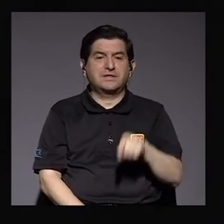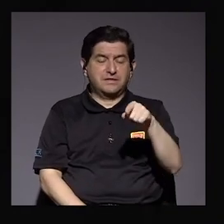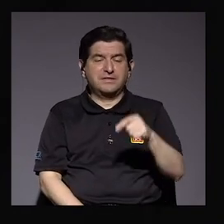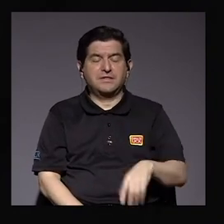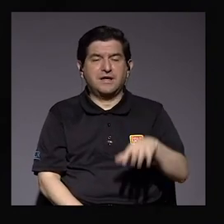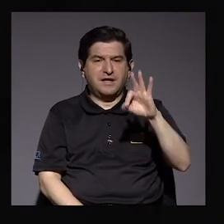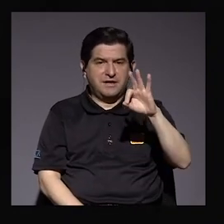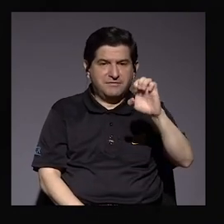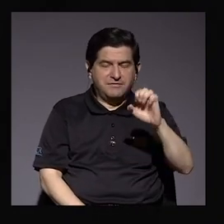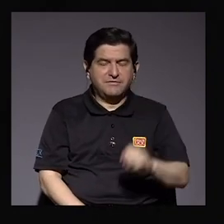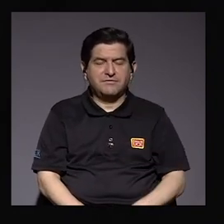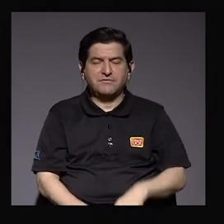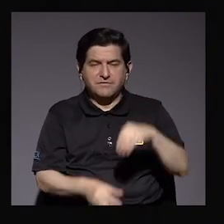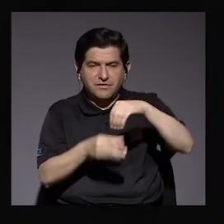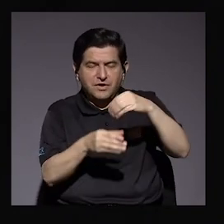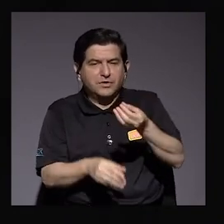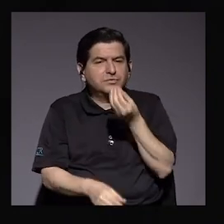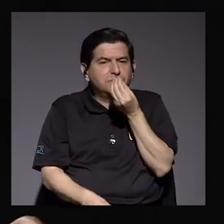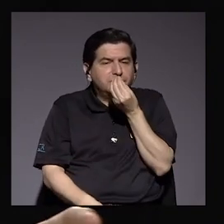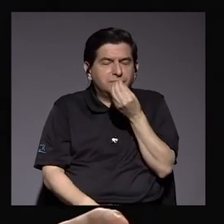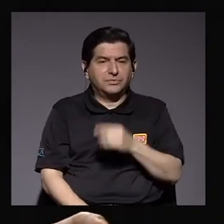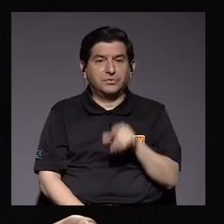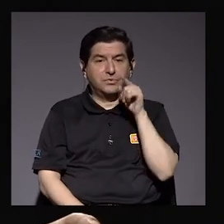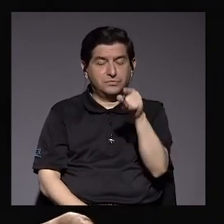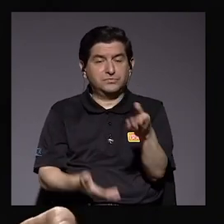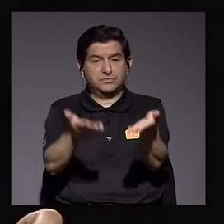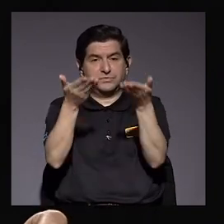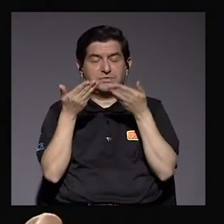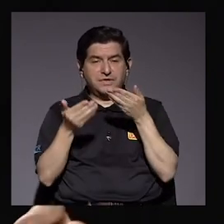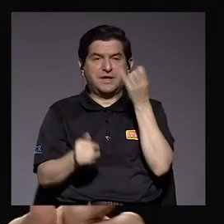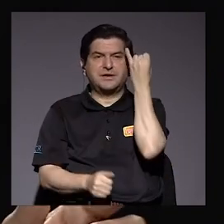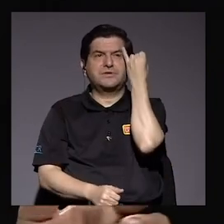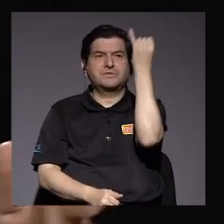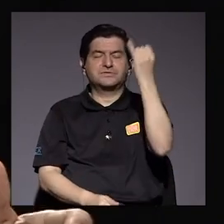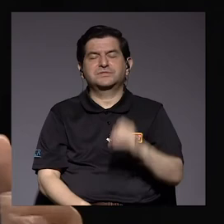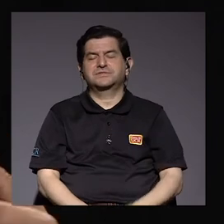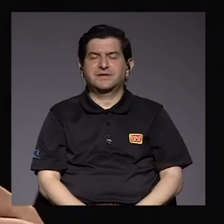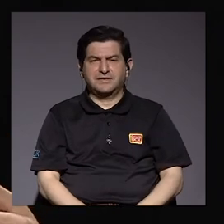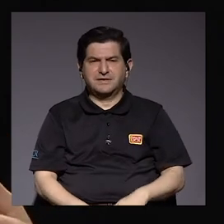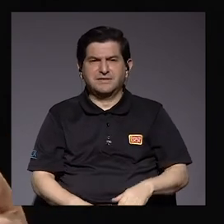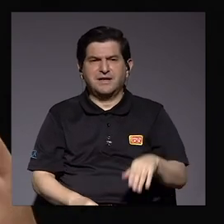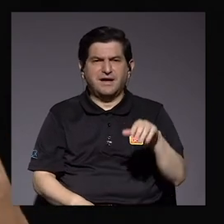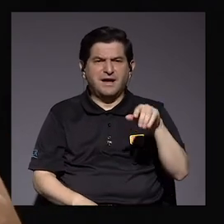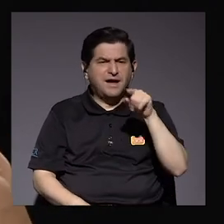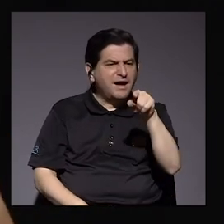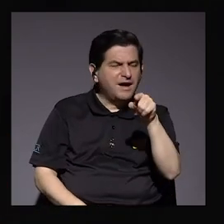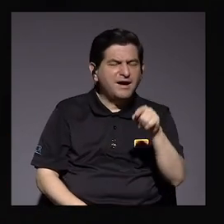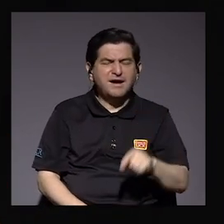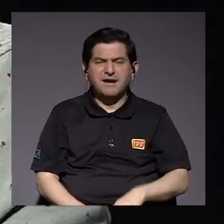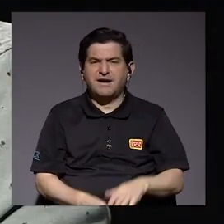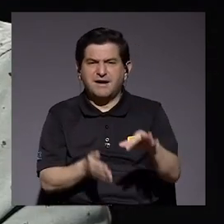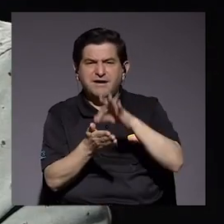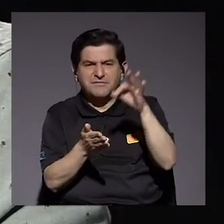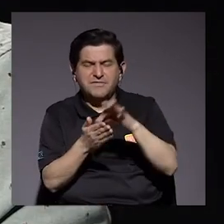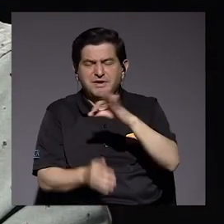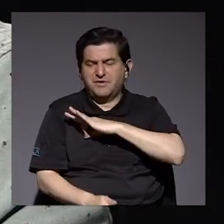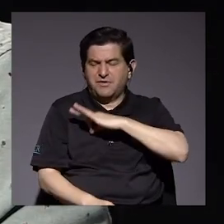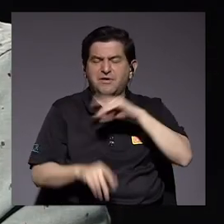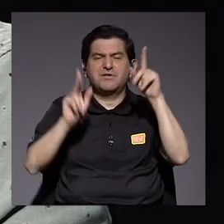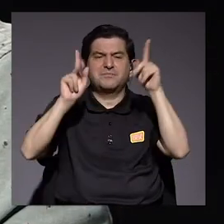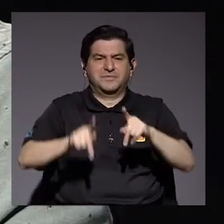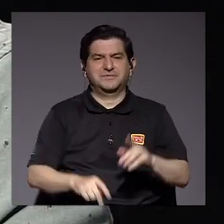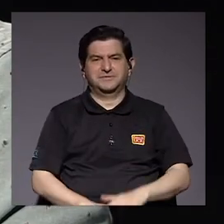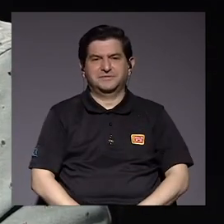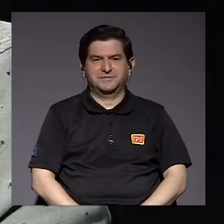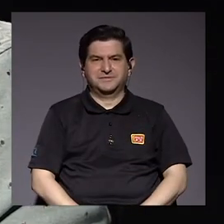sus nutrientes y que hoy usted nos daba una pincelada nutritiva de cómo el frijol le es saludable a las